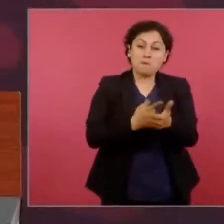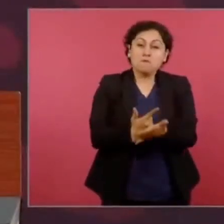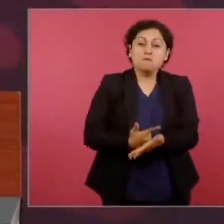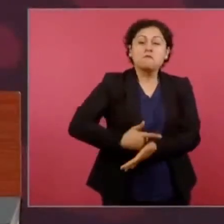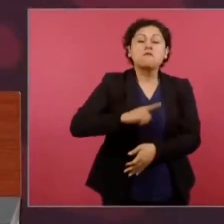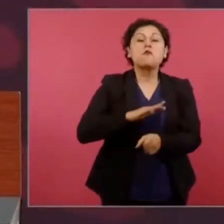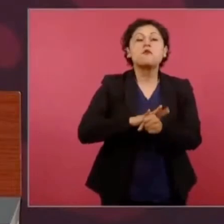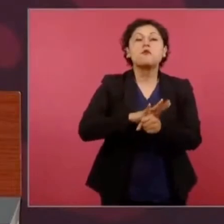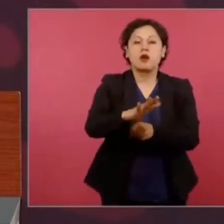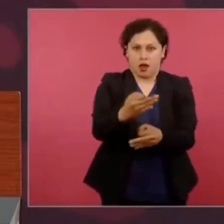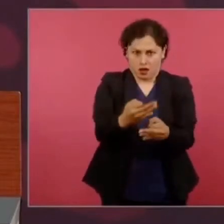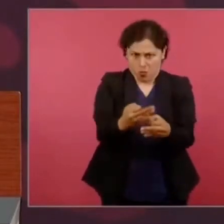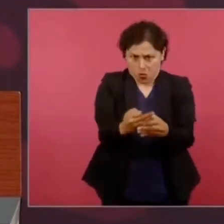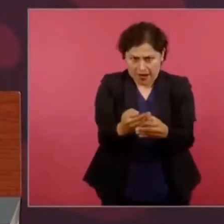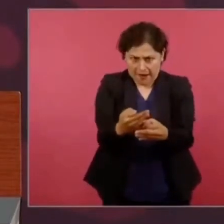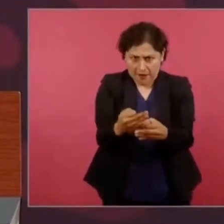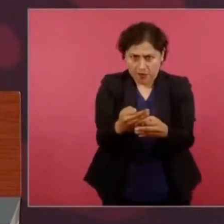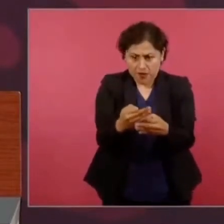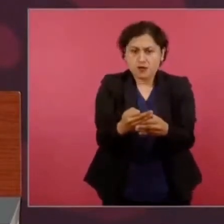actualidad